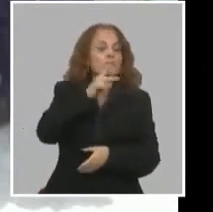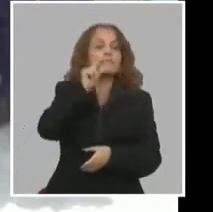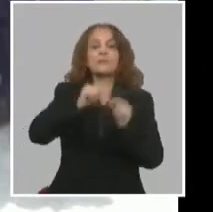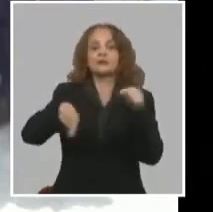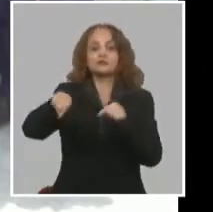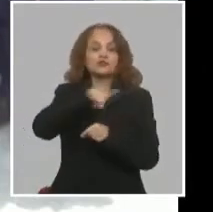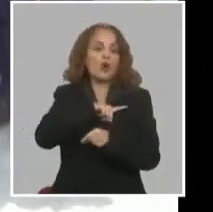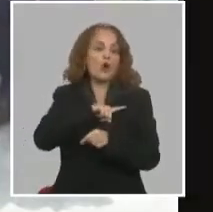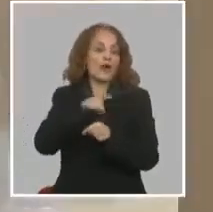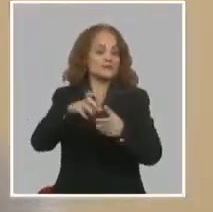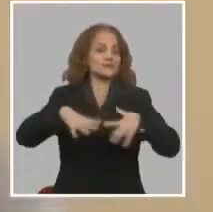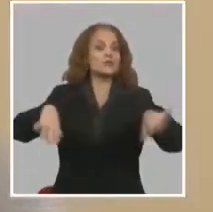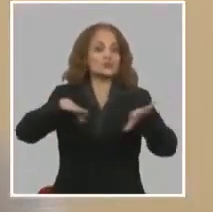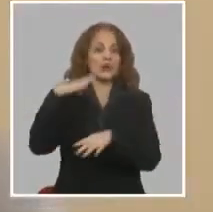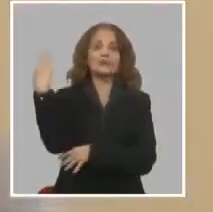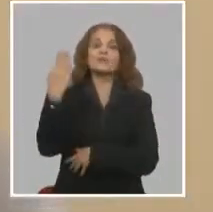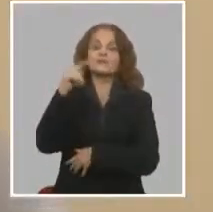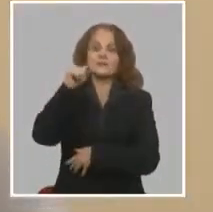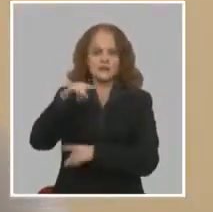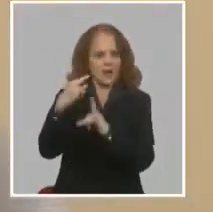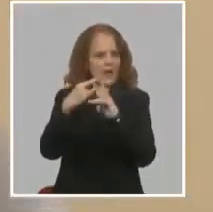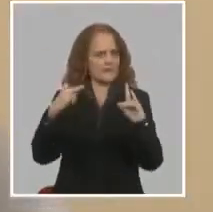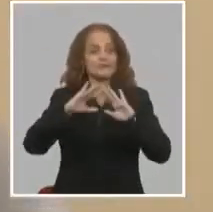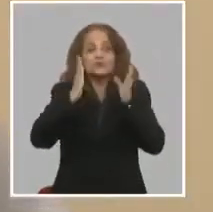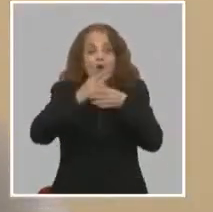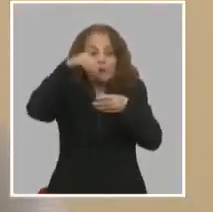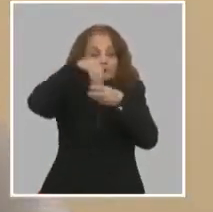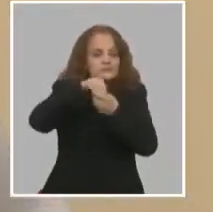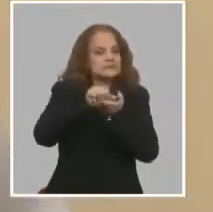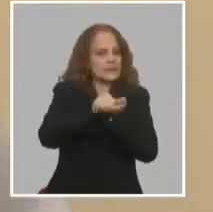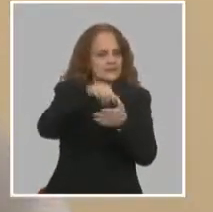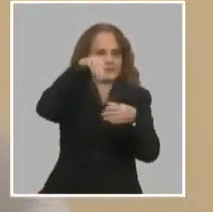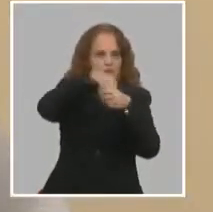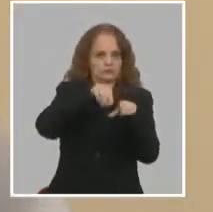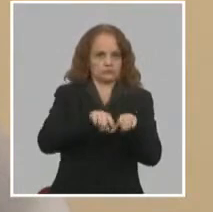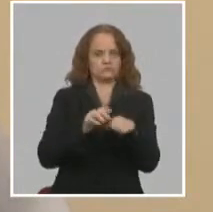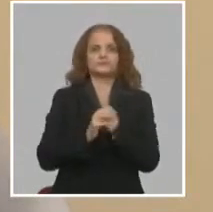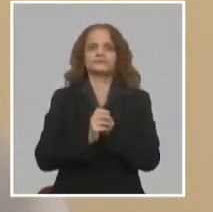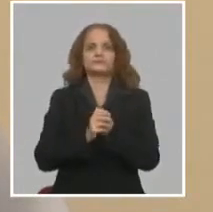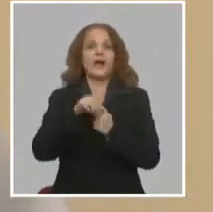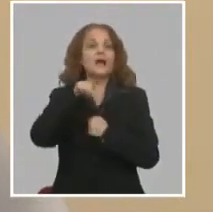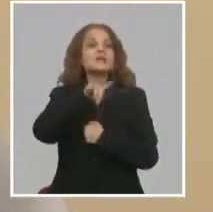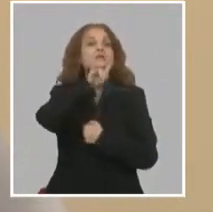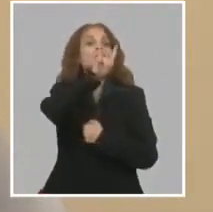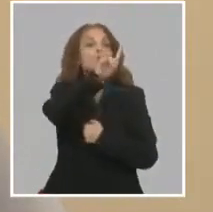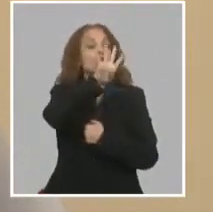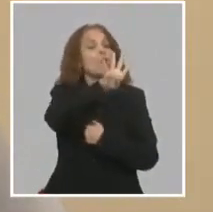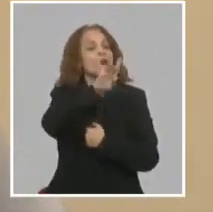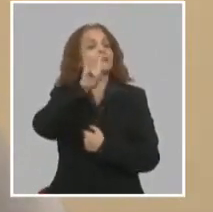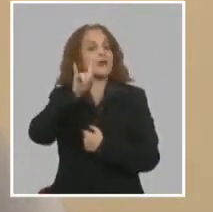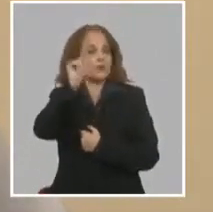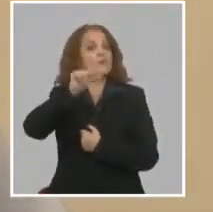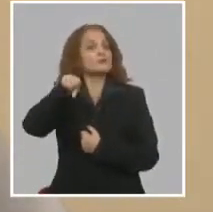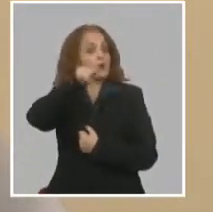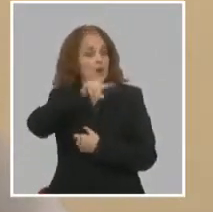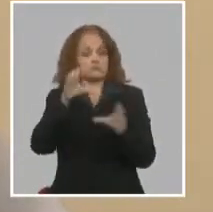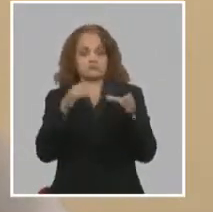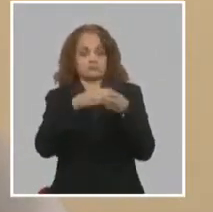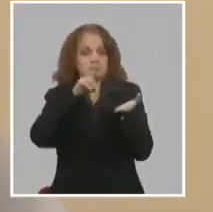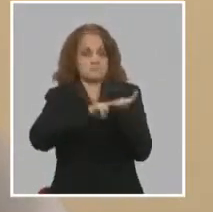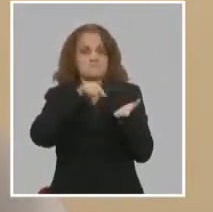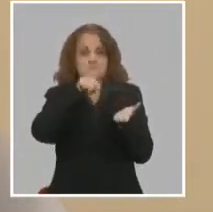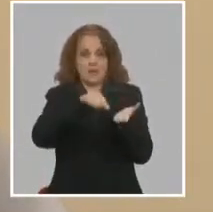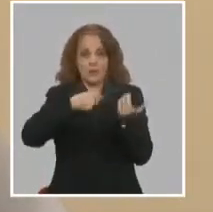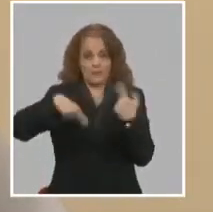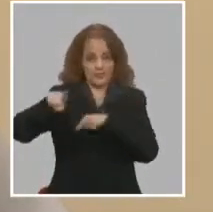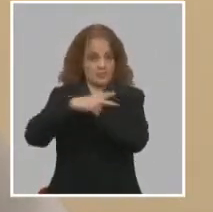integral de campaña con todos los servicios. La brigada en Nepal estuvo integrada por 49 compañeros, entre